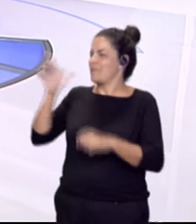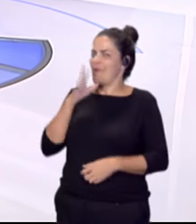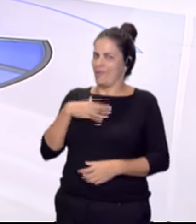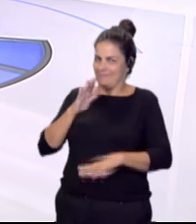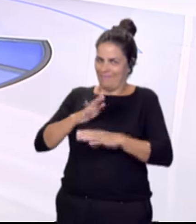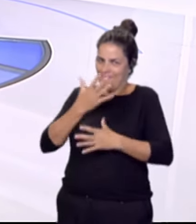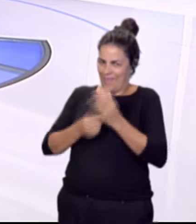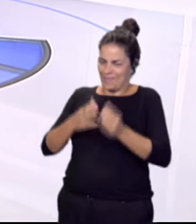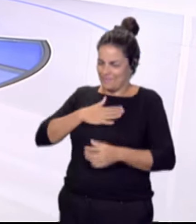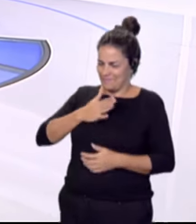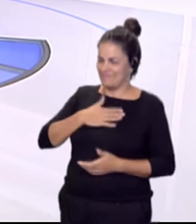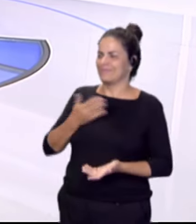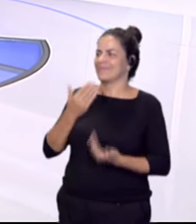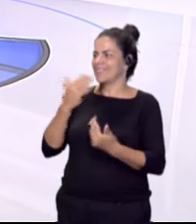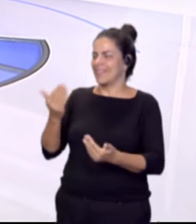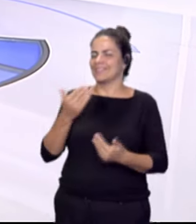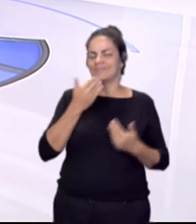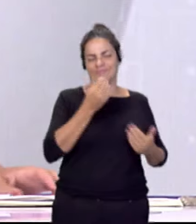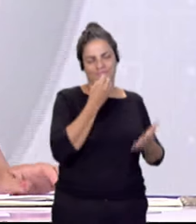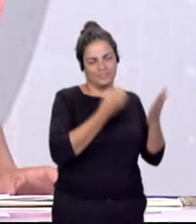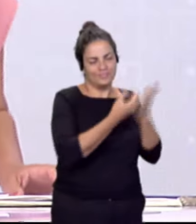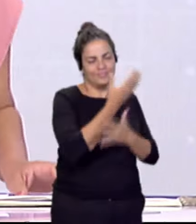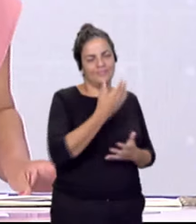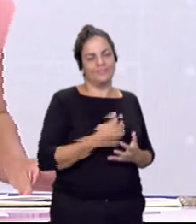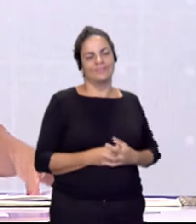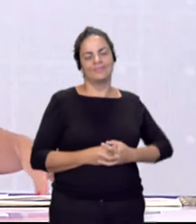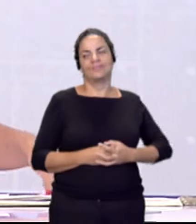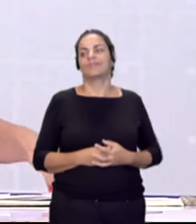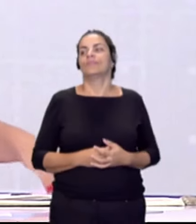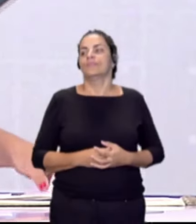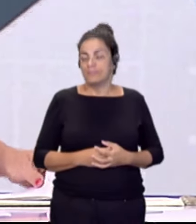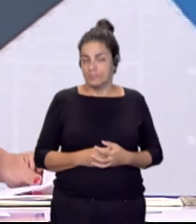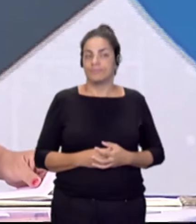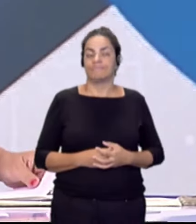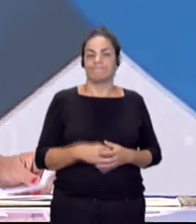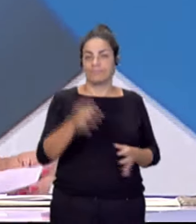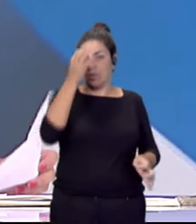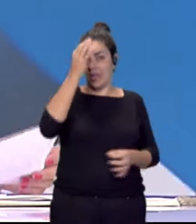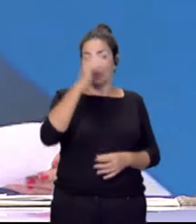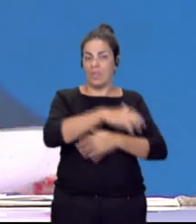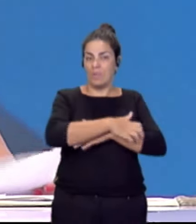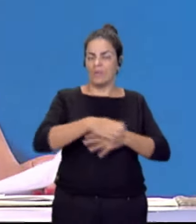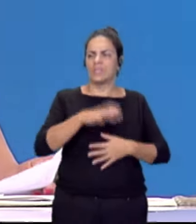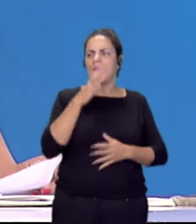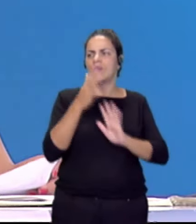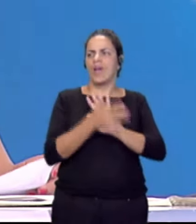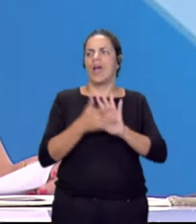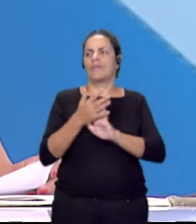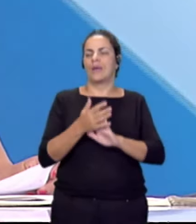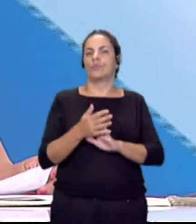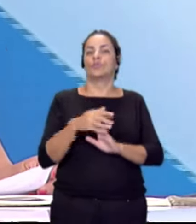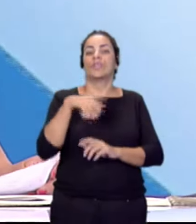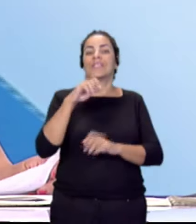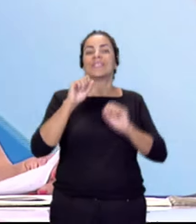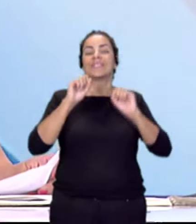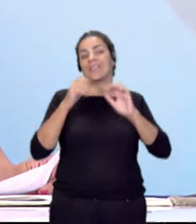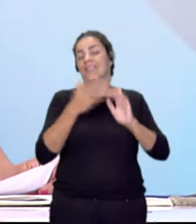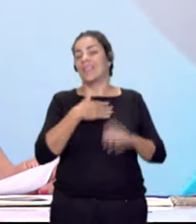Pilar, muy buen día. De pobreza. Sí, datos de pobreza que yo lo voy a trasladar en miles de personas. Hablamos de